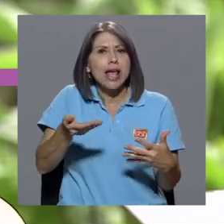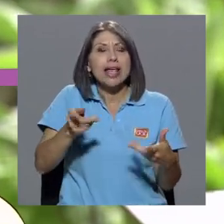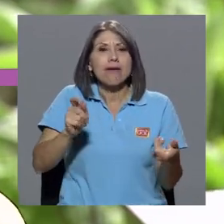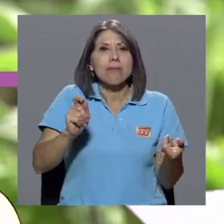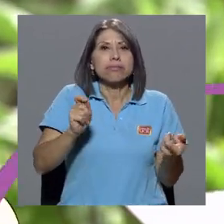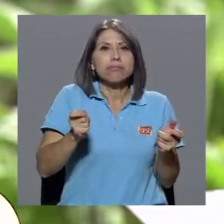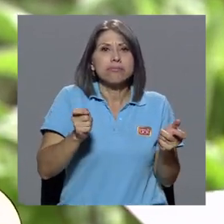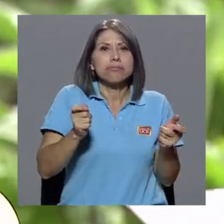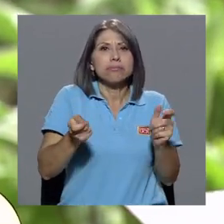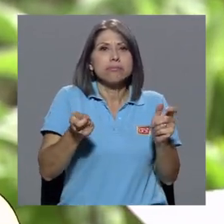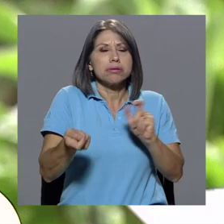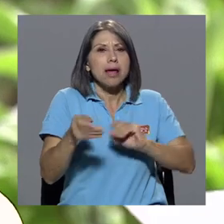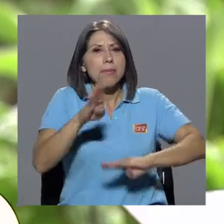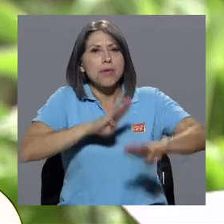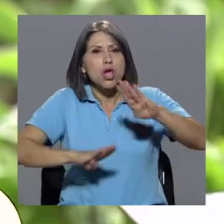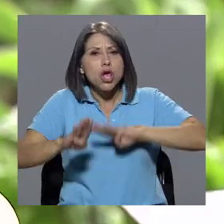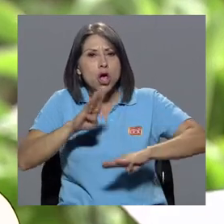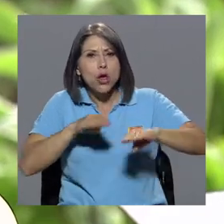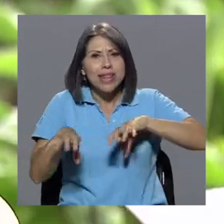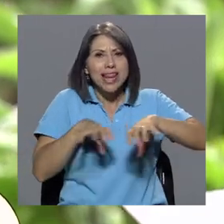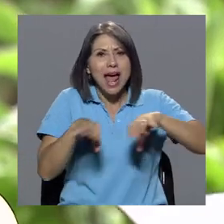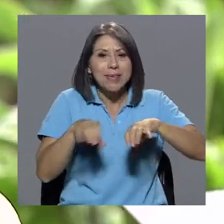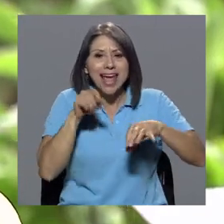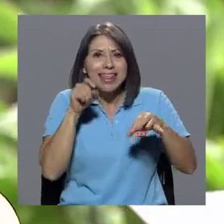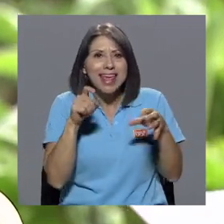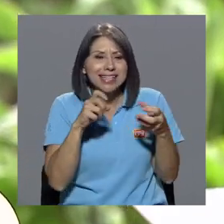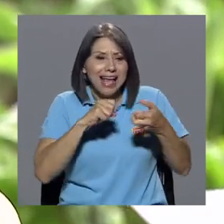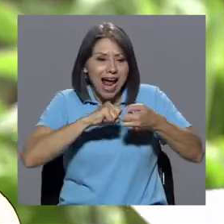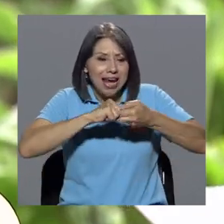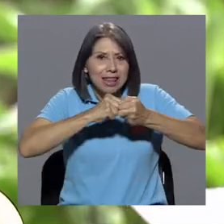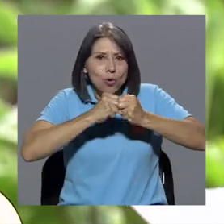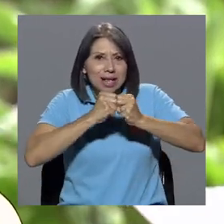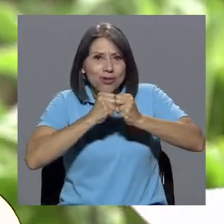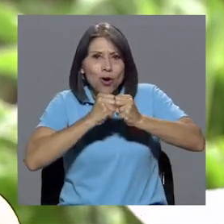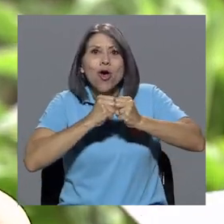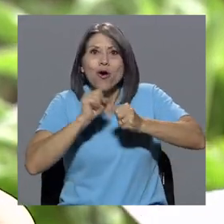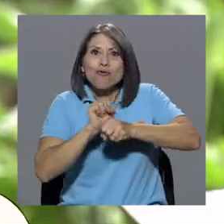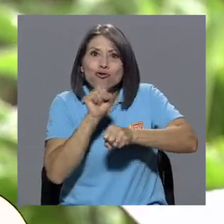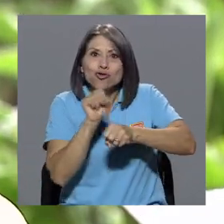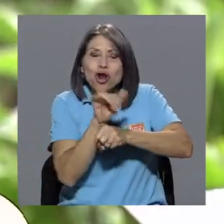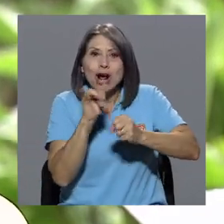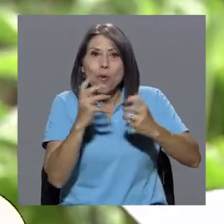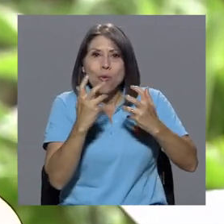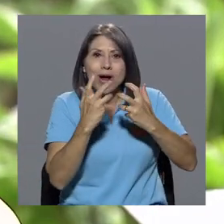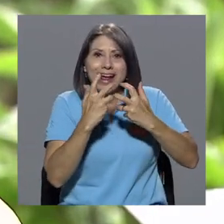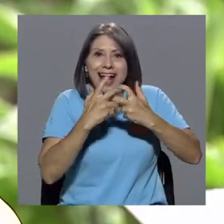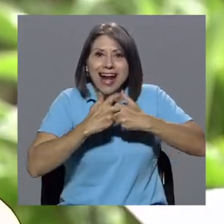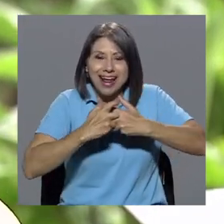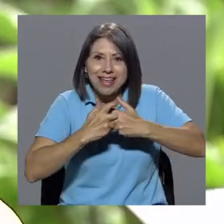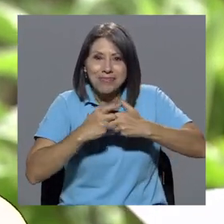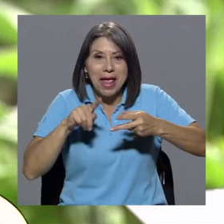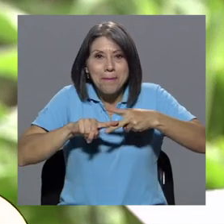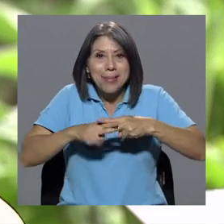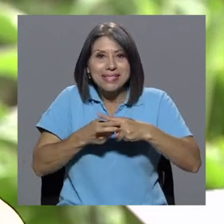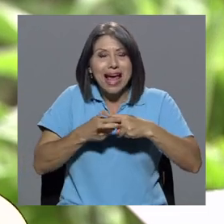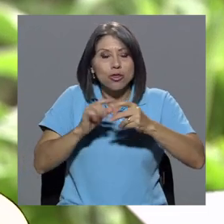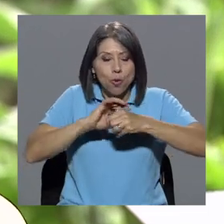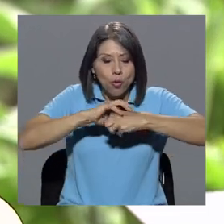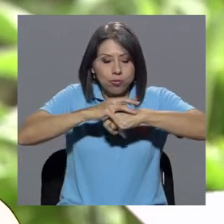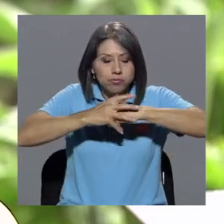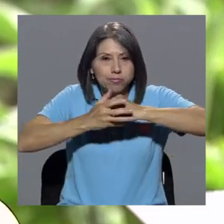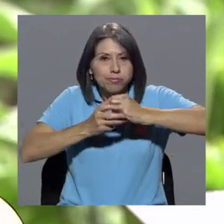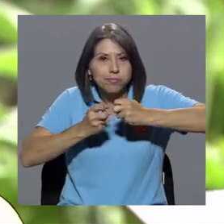alterando la biodinámica de esa articulación. Funciona como un engranaje, ¿verdad?, empezando por el cartílago, que va perdiendo